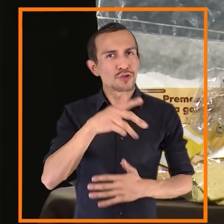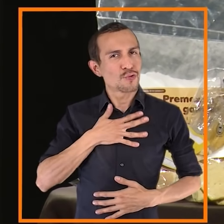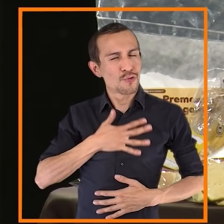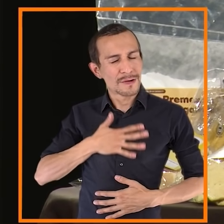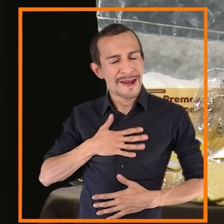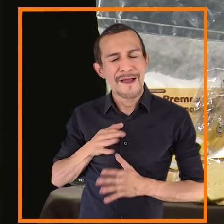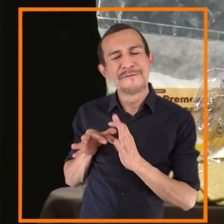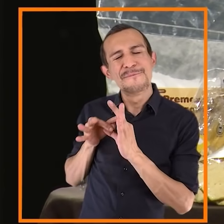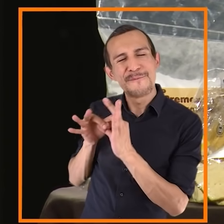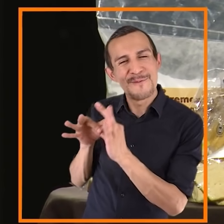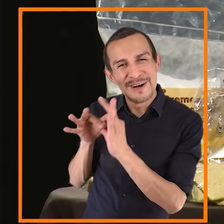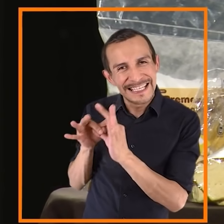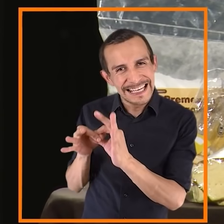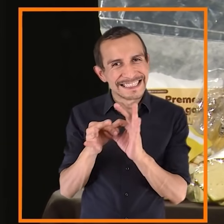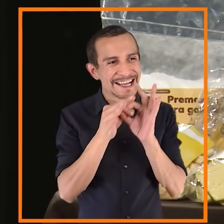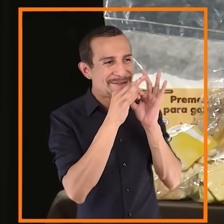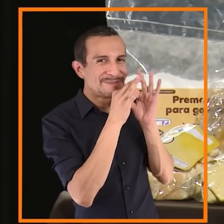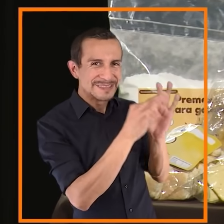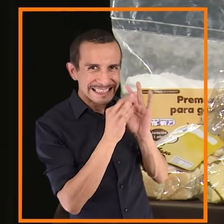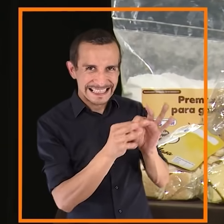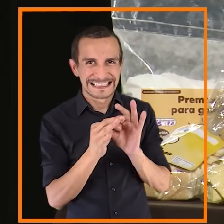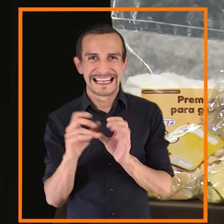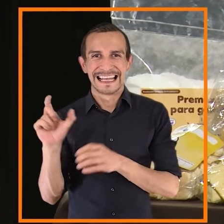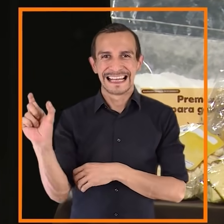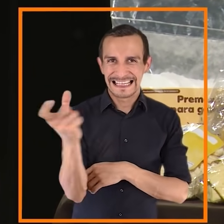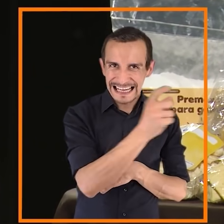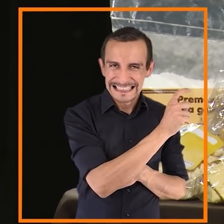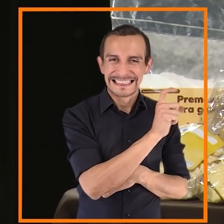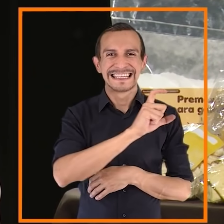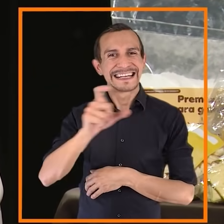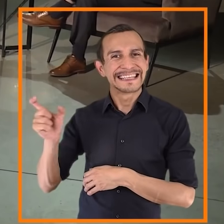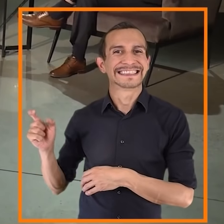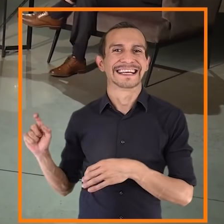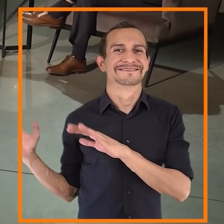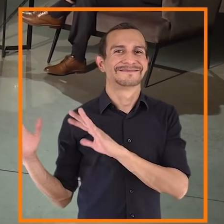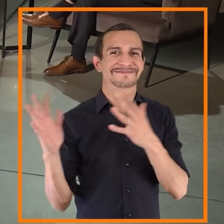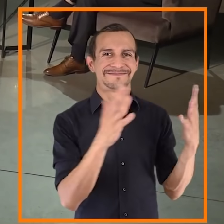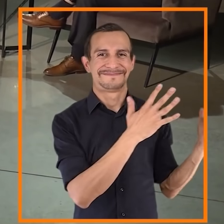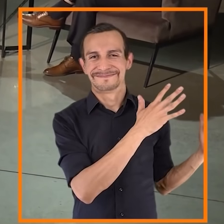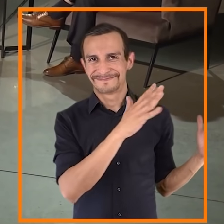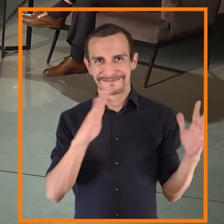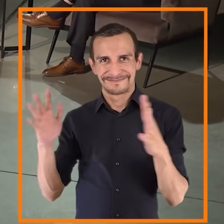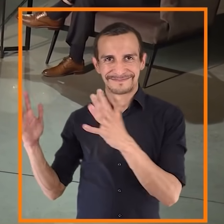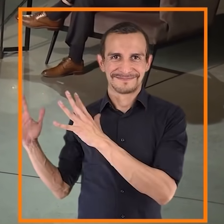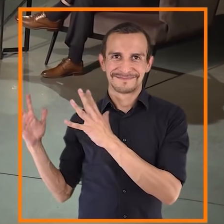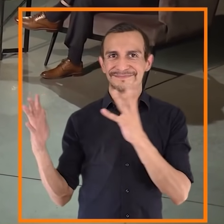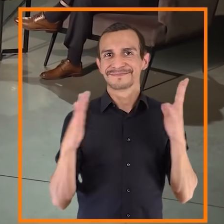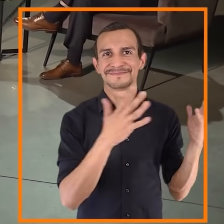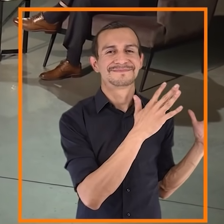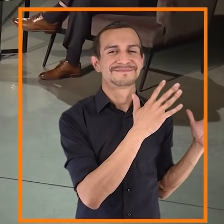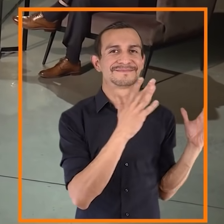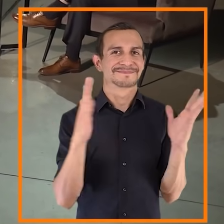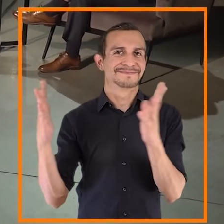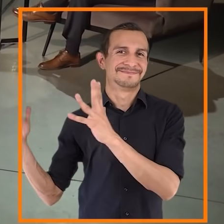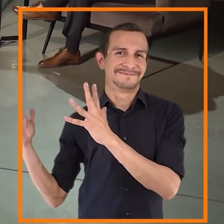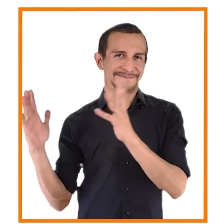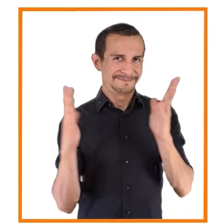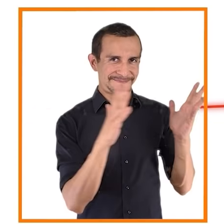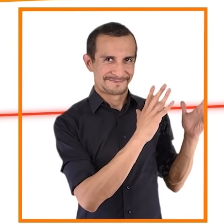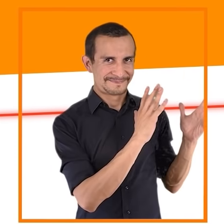quieres. Muchas gracias. Gracias. Muchas gracias. Gracias, María. Gracias. Muchas gracias.